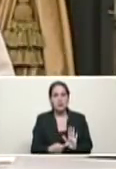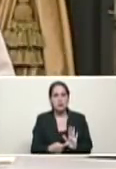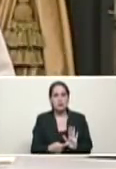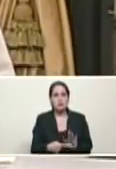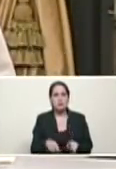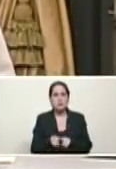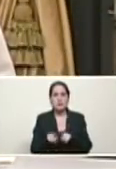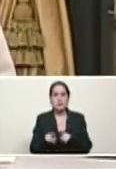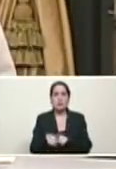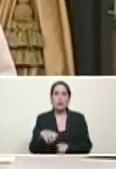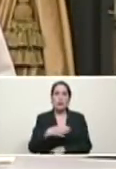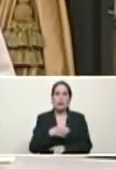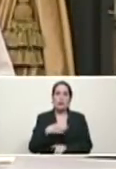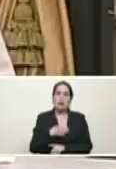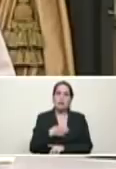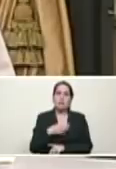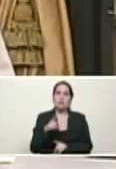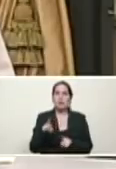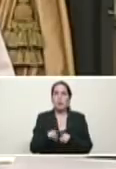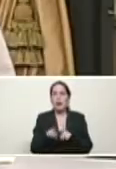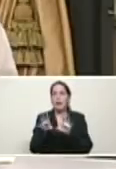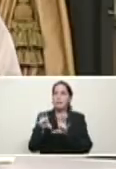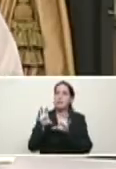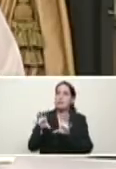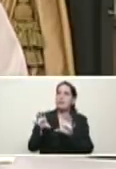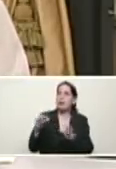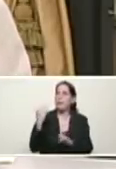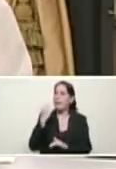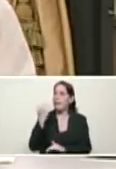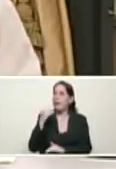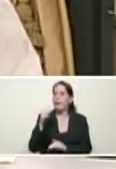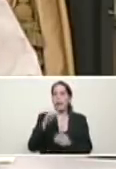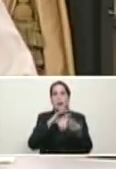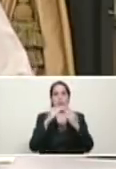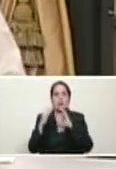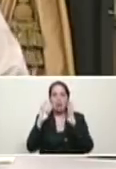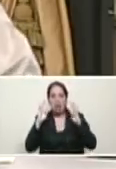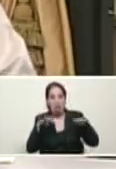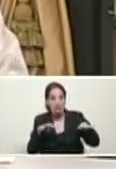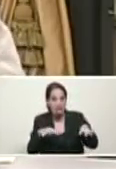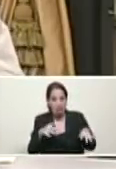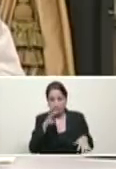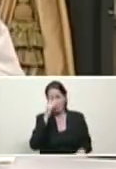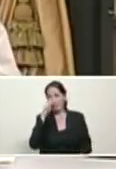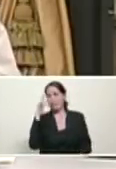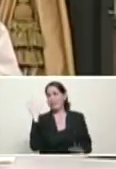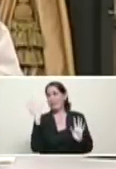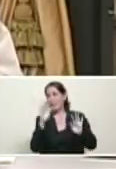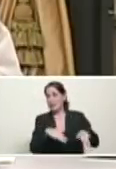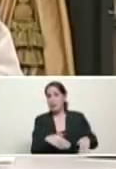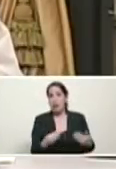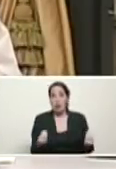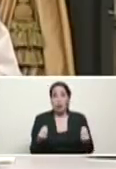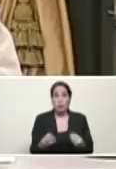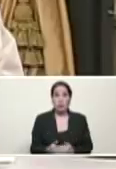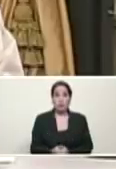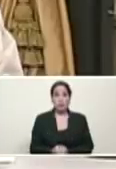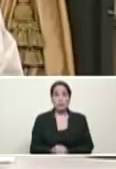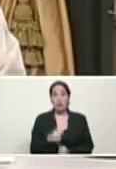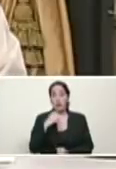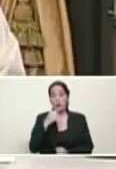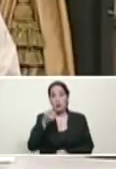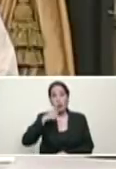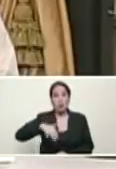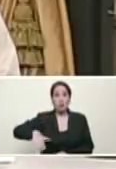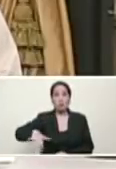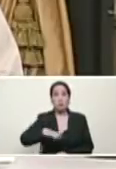comedia, hazme reír, de la comunidad y de los pueblos del mundo. Y del pueblo de Venezuela. Yo le digo al pueblo de